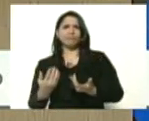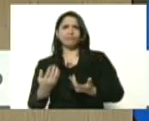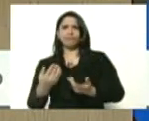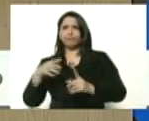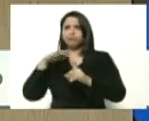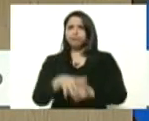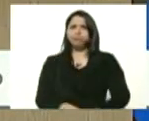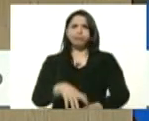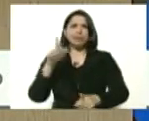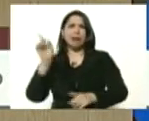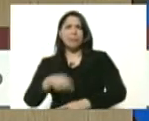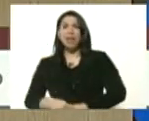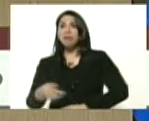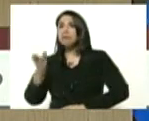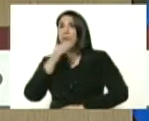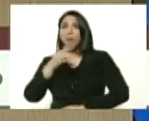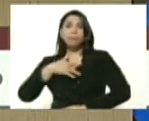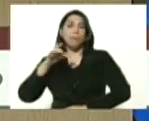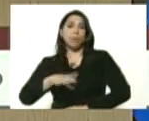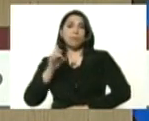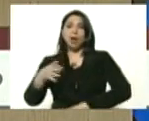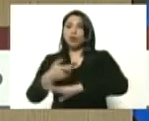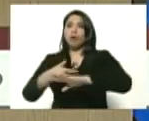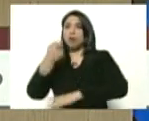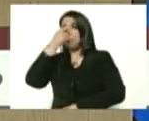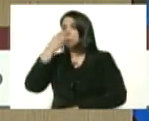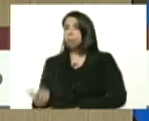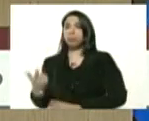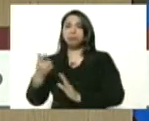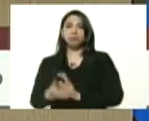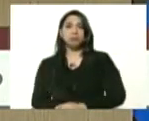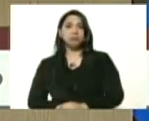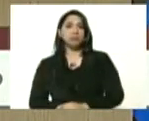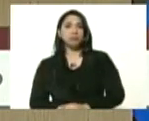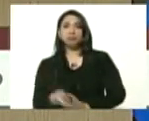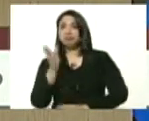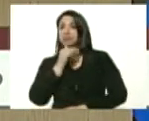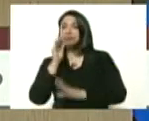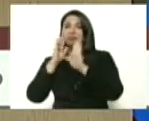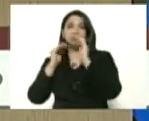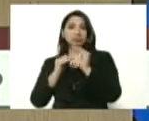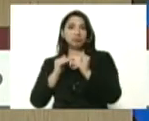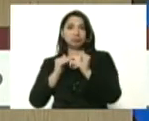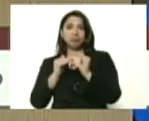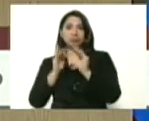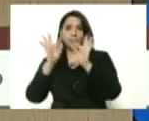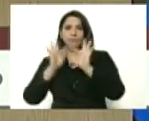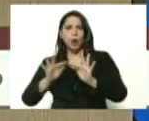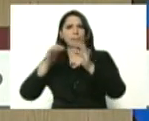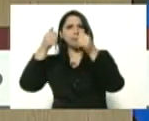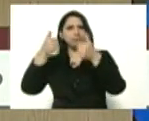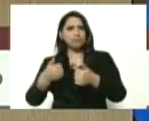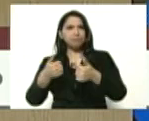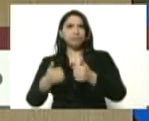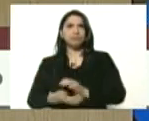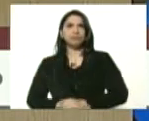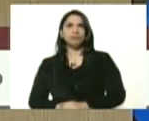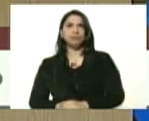huyendo de la indolencia de gobiernos que en modo alguno han atendido de manera adecuada